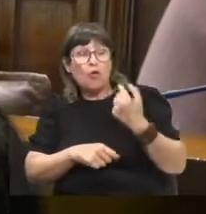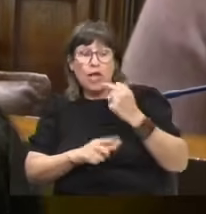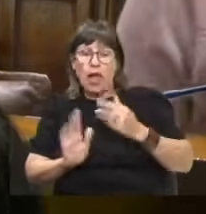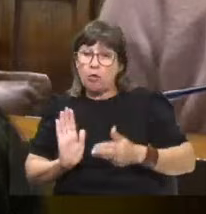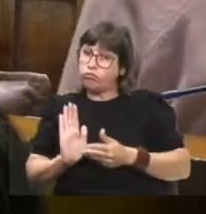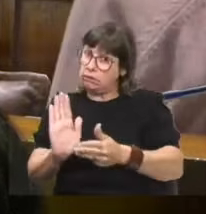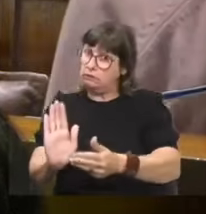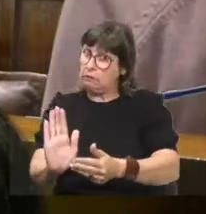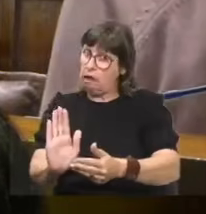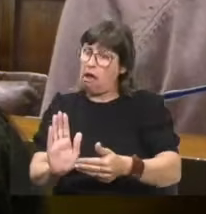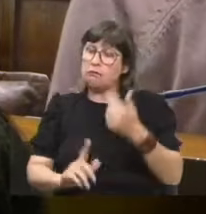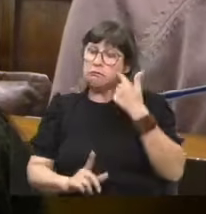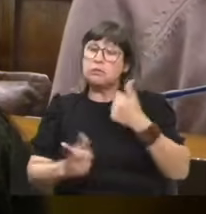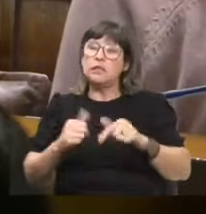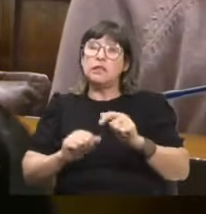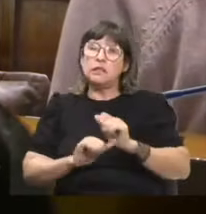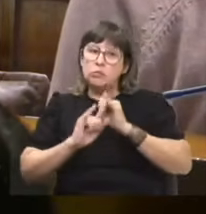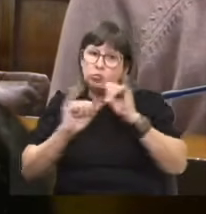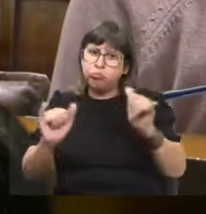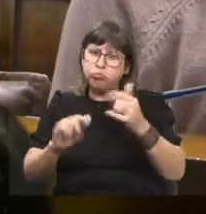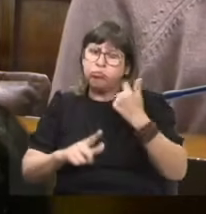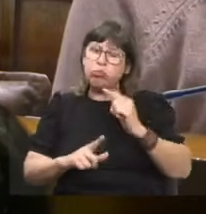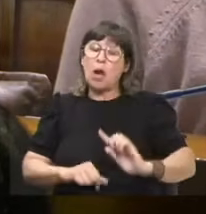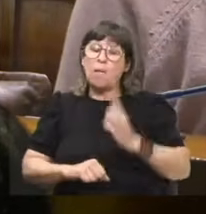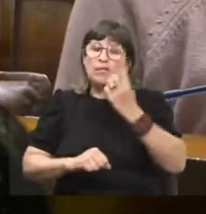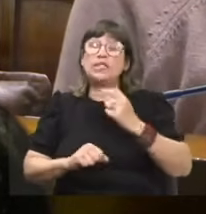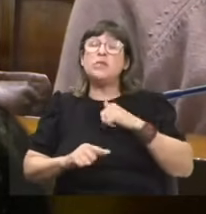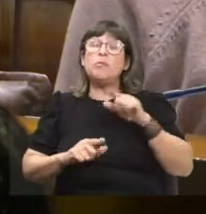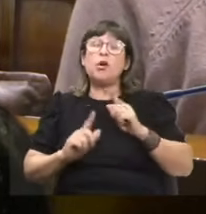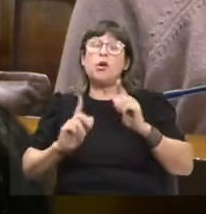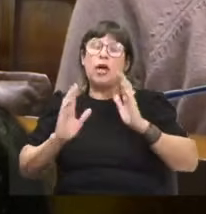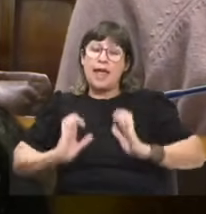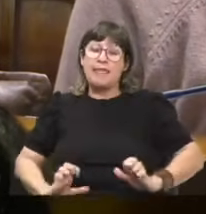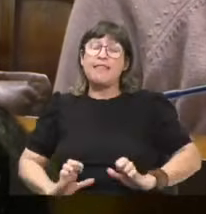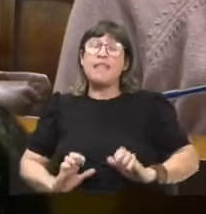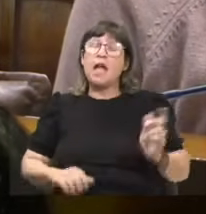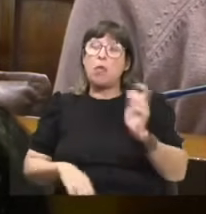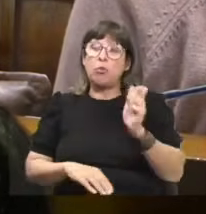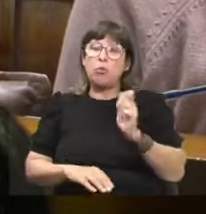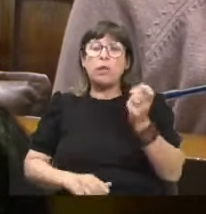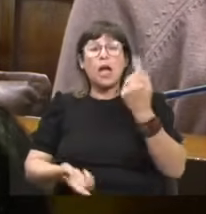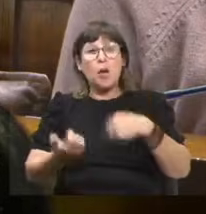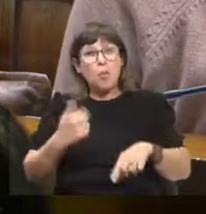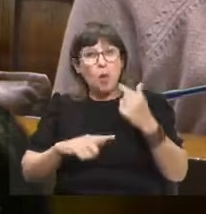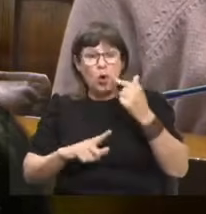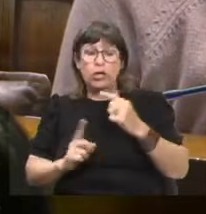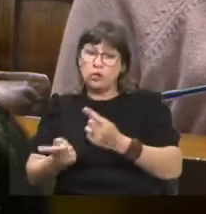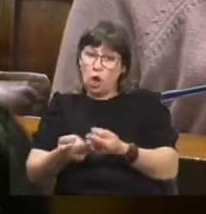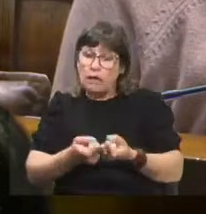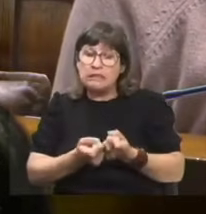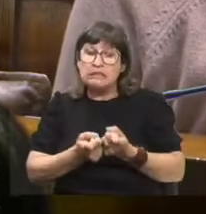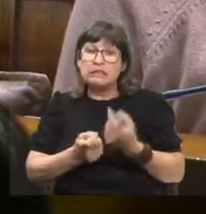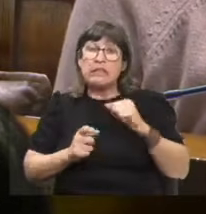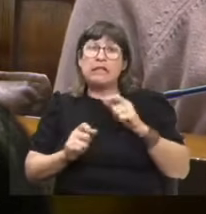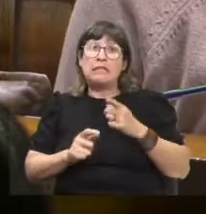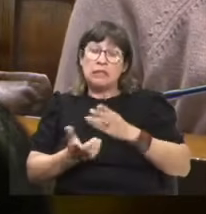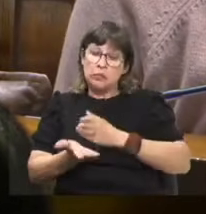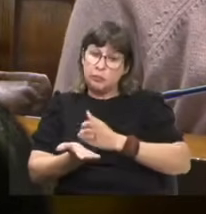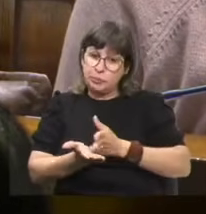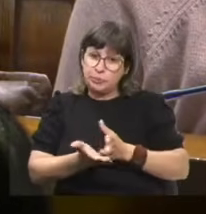presentación, difundir los principios de la ética pública. Por tanto, era necesario